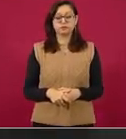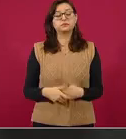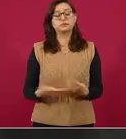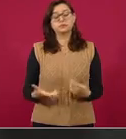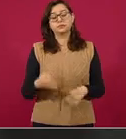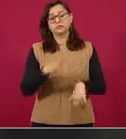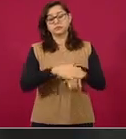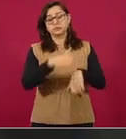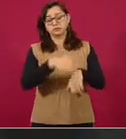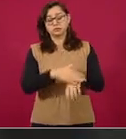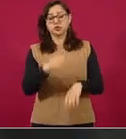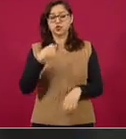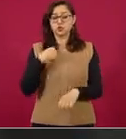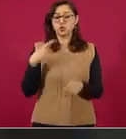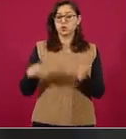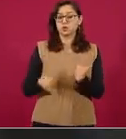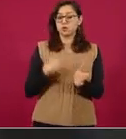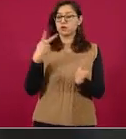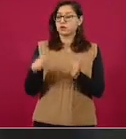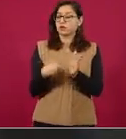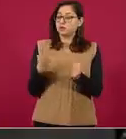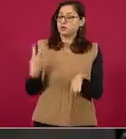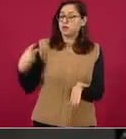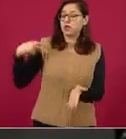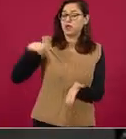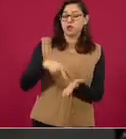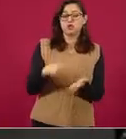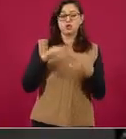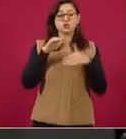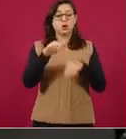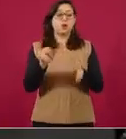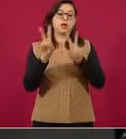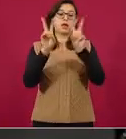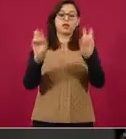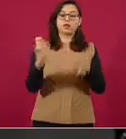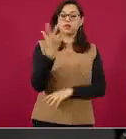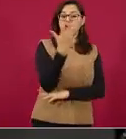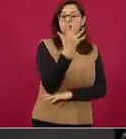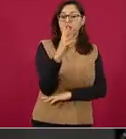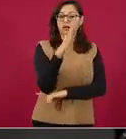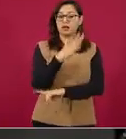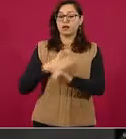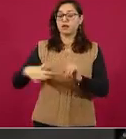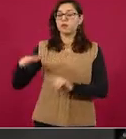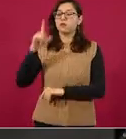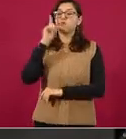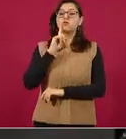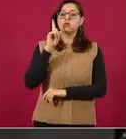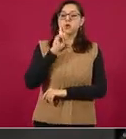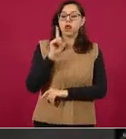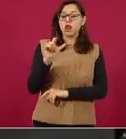ambiente. Me puso usted en contacto, instruyó usted a la maestra Laura Velázquez,